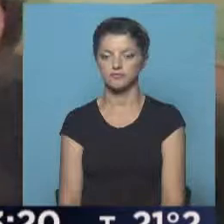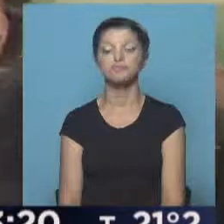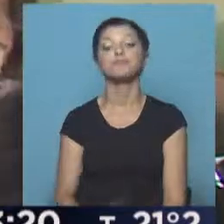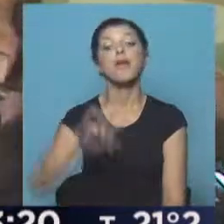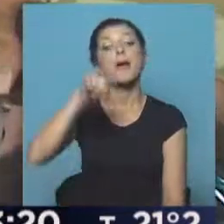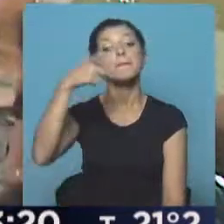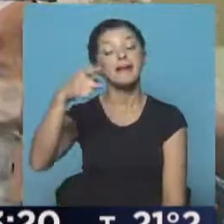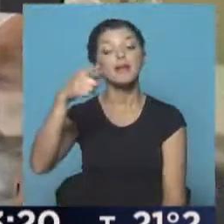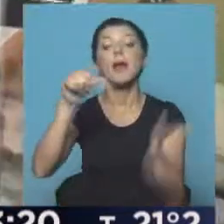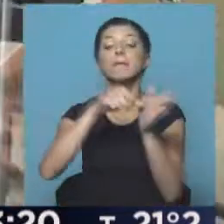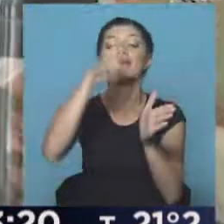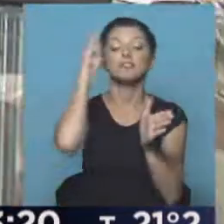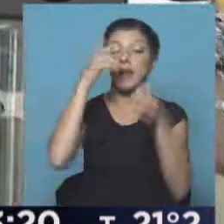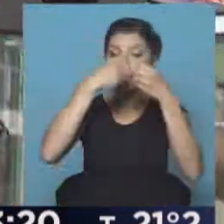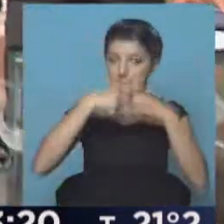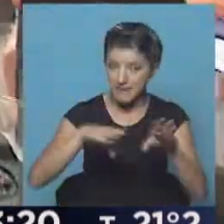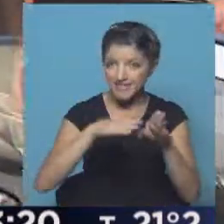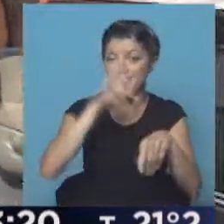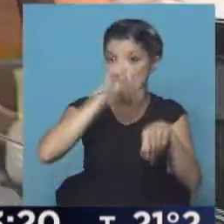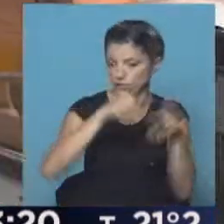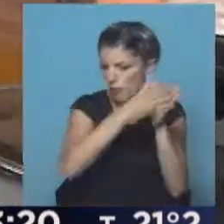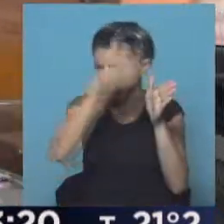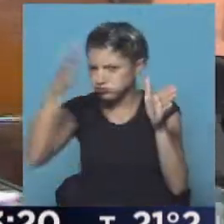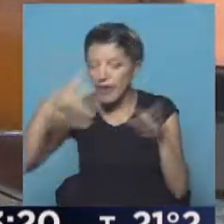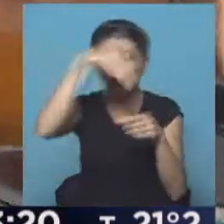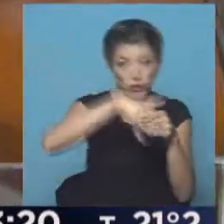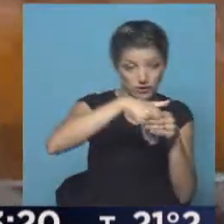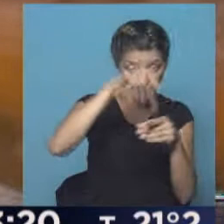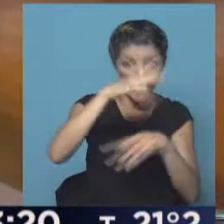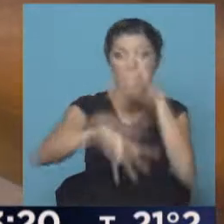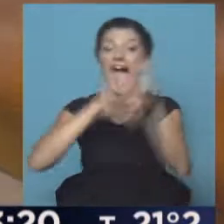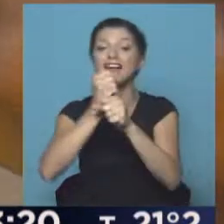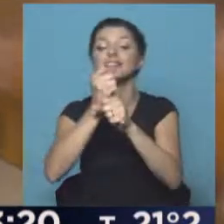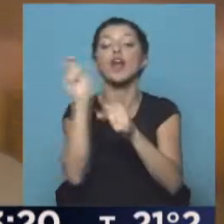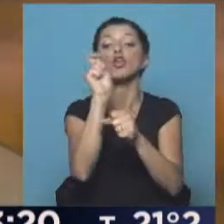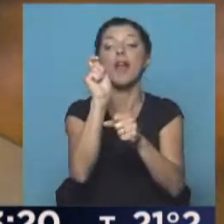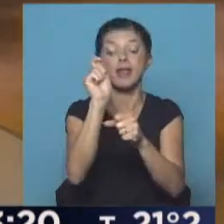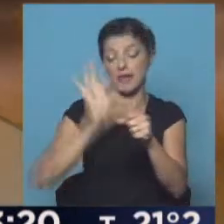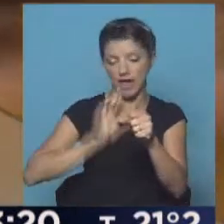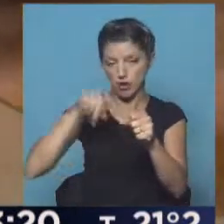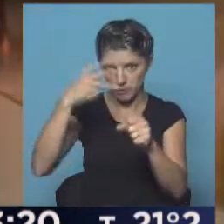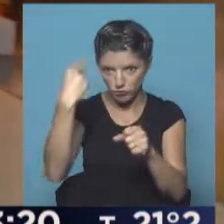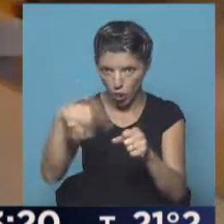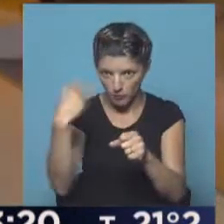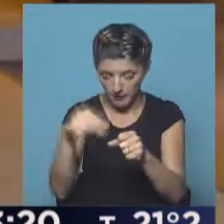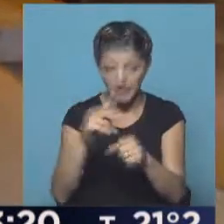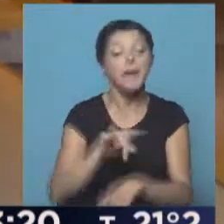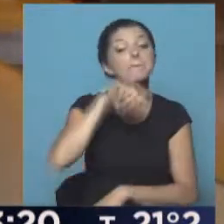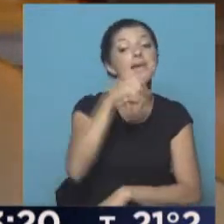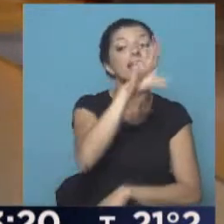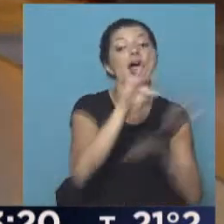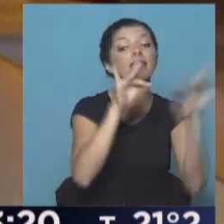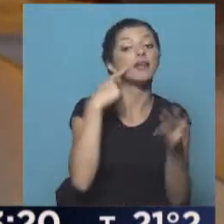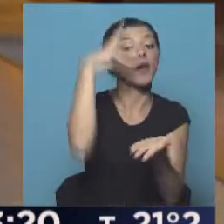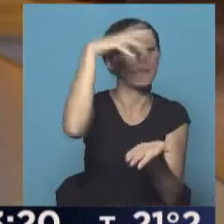Mañana comienza en Chile un periodo electoral que culminará en noviembre del año próximo con las presidenciales. Mañana municipales, pero